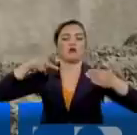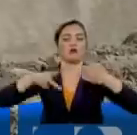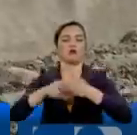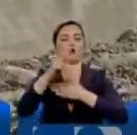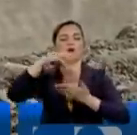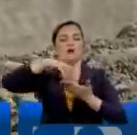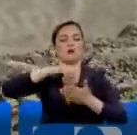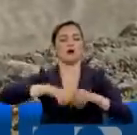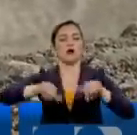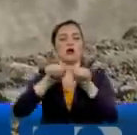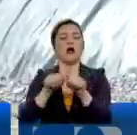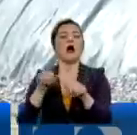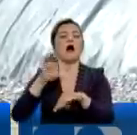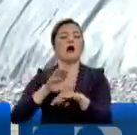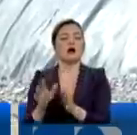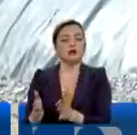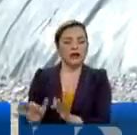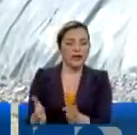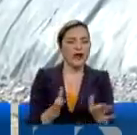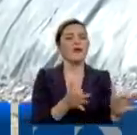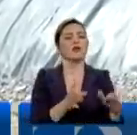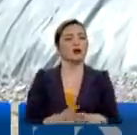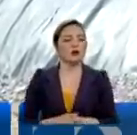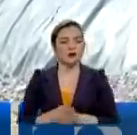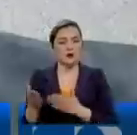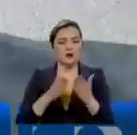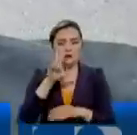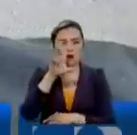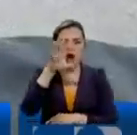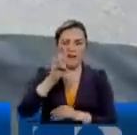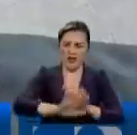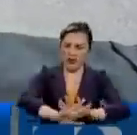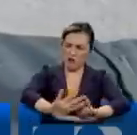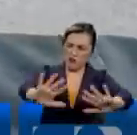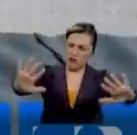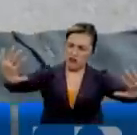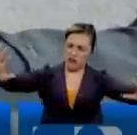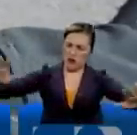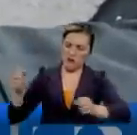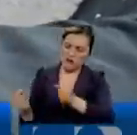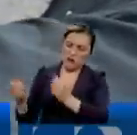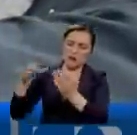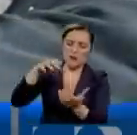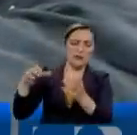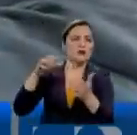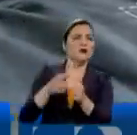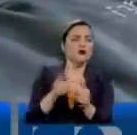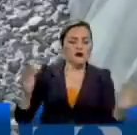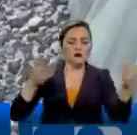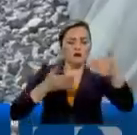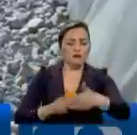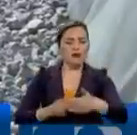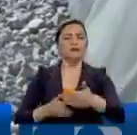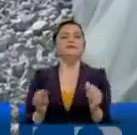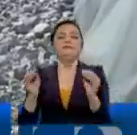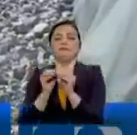área es un centro de tratamiento de residuos que sirve para 30 hectáreas de basura. Esta es la primera celda del relleno y hay 6